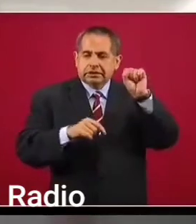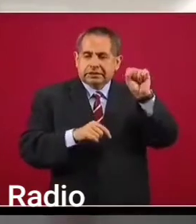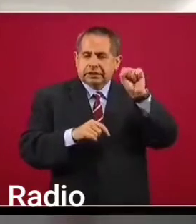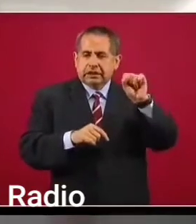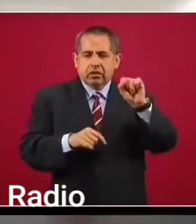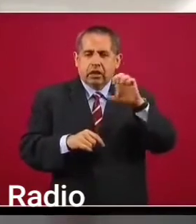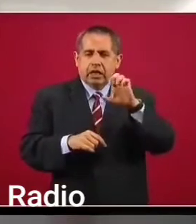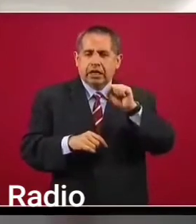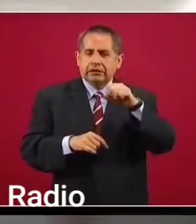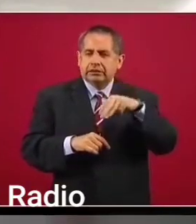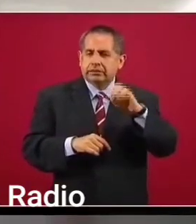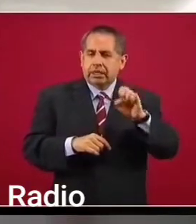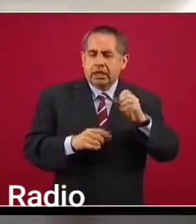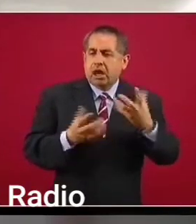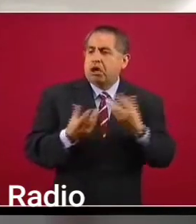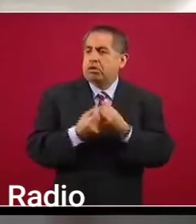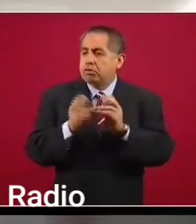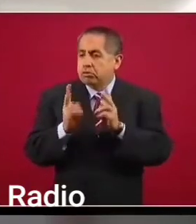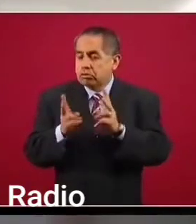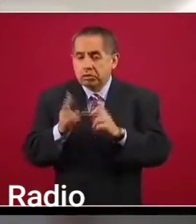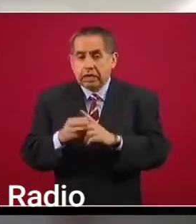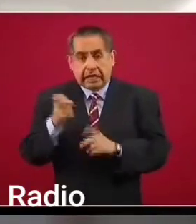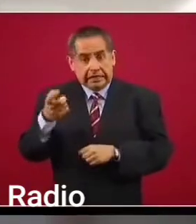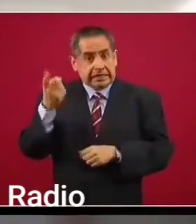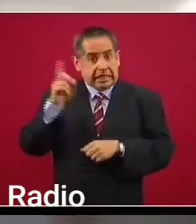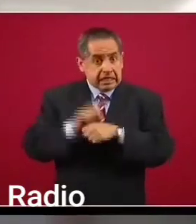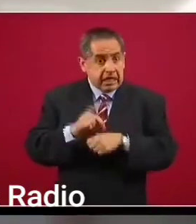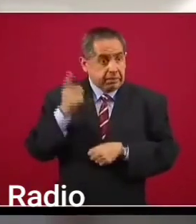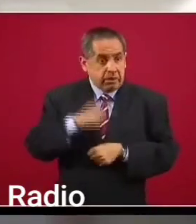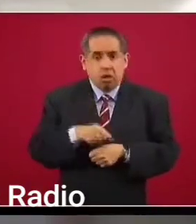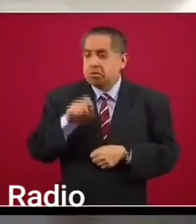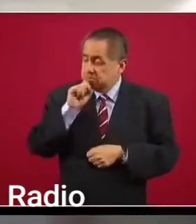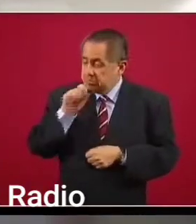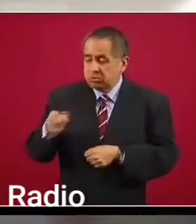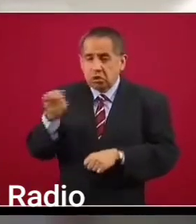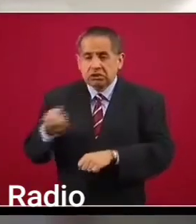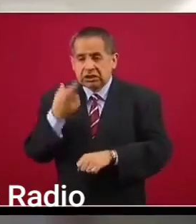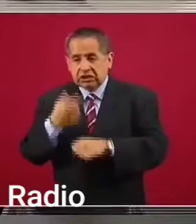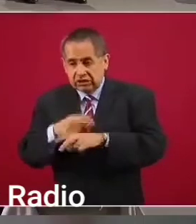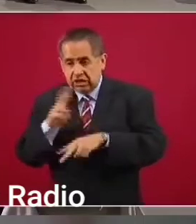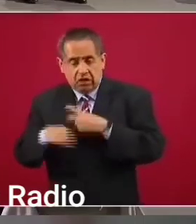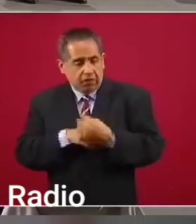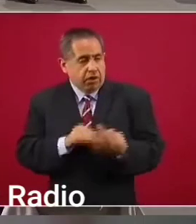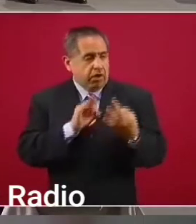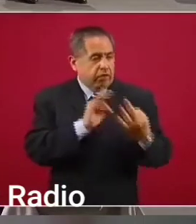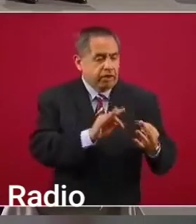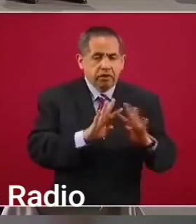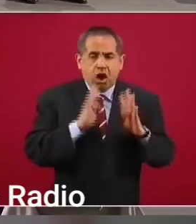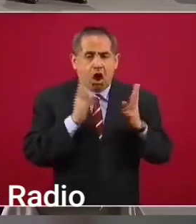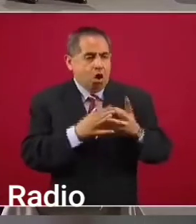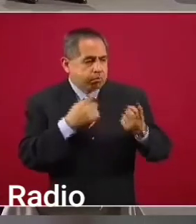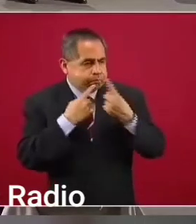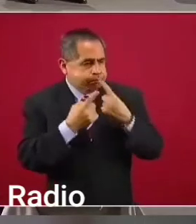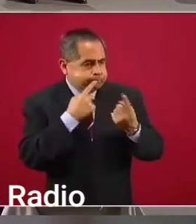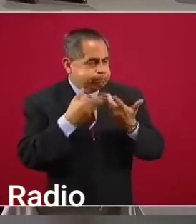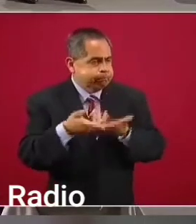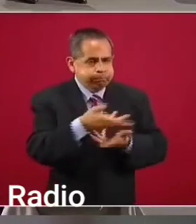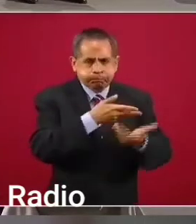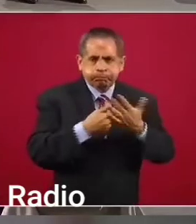sindicalizados del ESME. Y ese día que usted dio la instrucción, pues sí, la secretaria atendió también el llamado, se pudo levantar